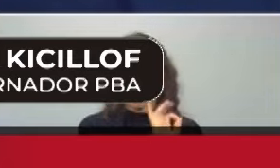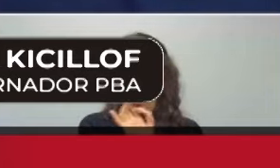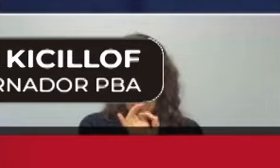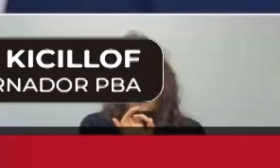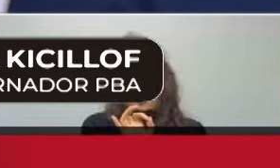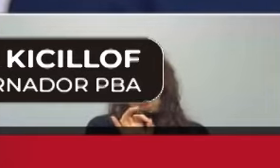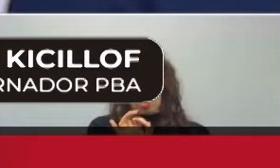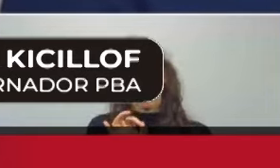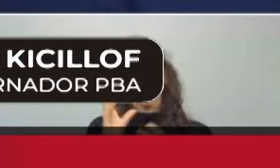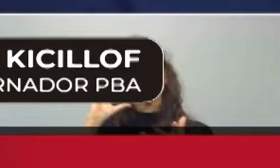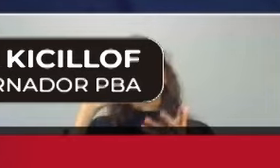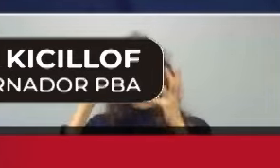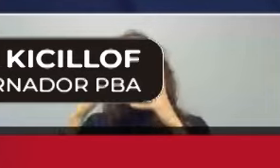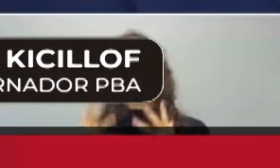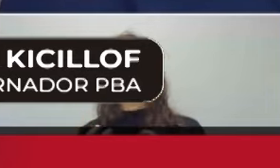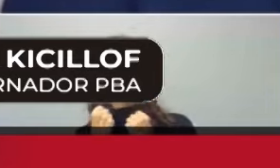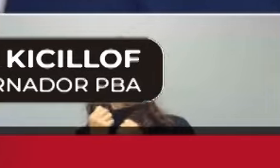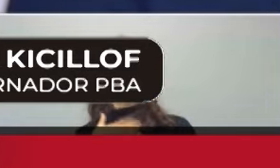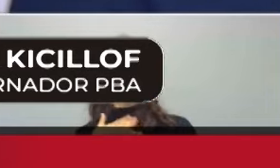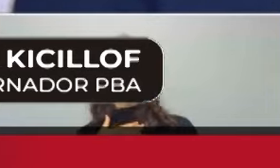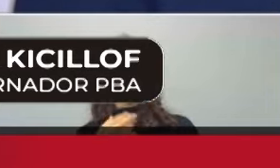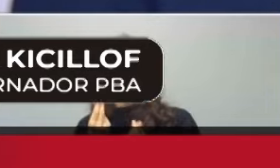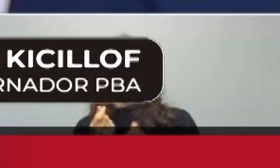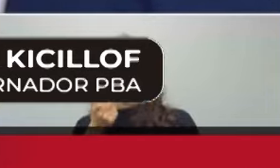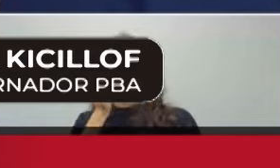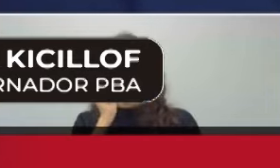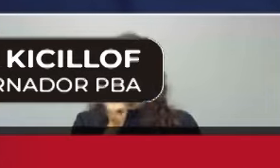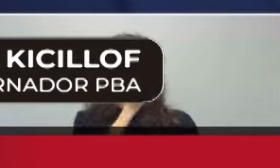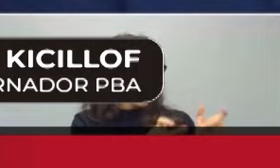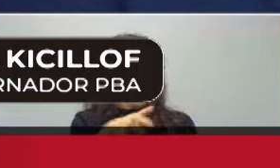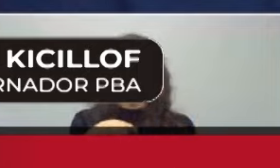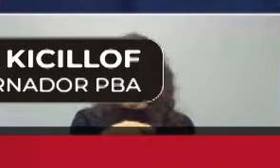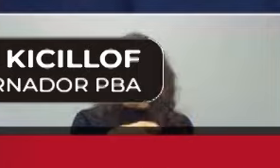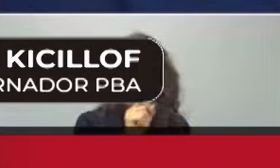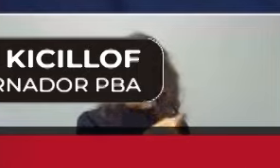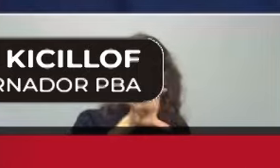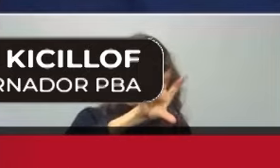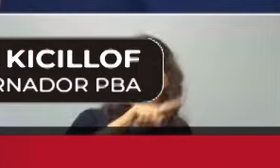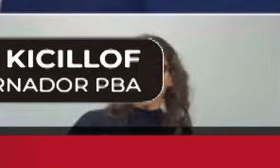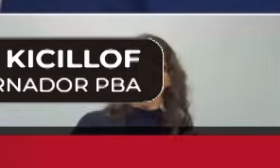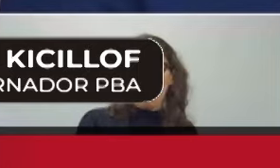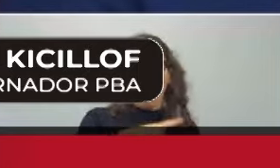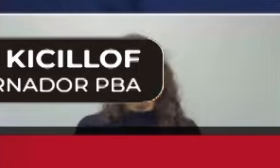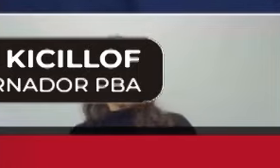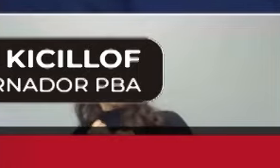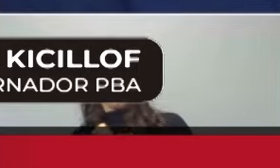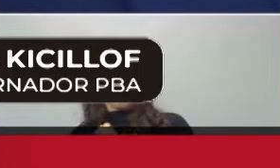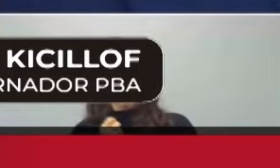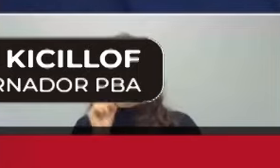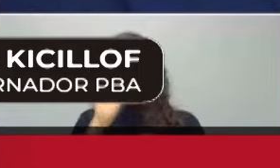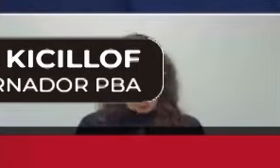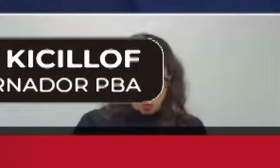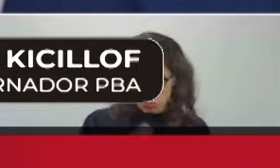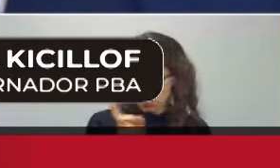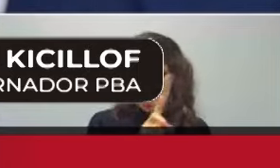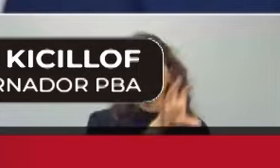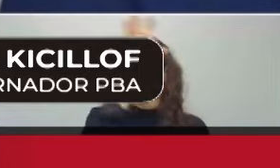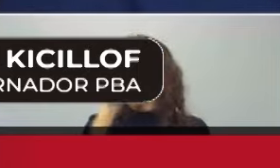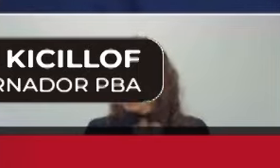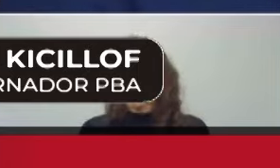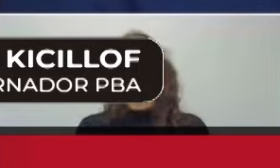quedarse indebida e ilegalmente con plata de los jubilados de la provincia de Buenos Aires y de muchas otras provincias, en base a